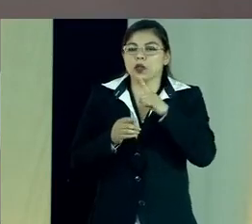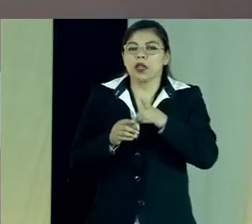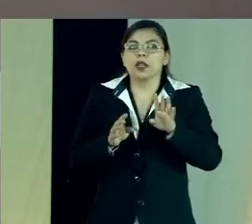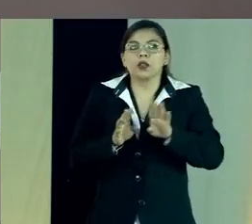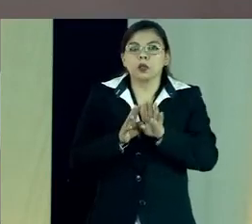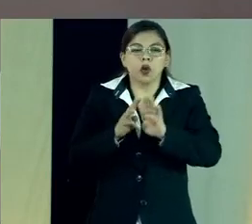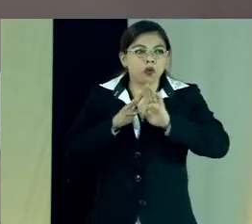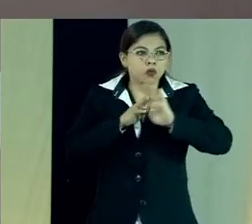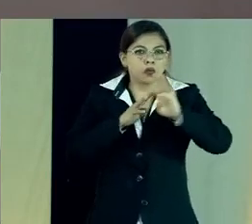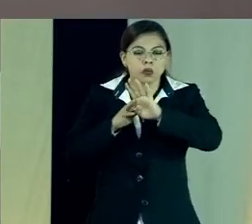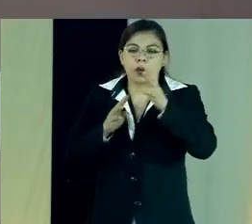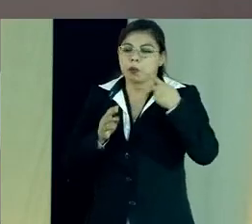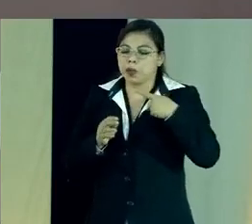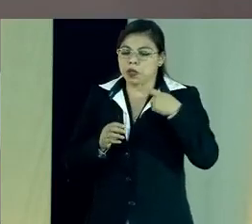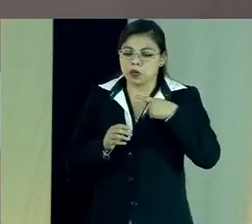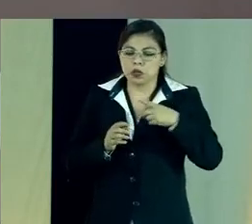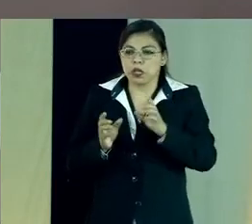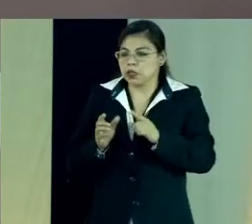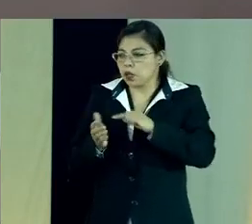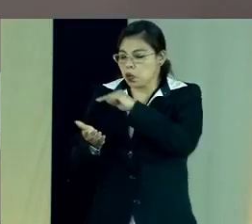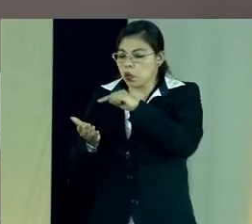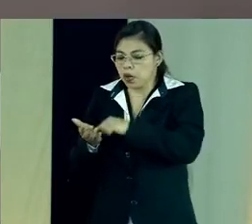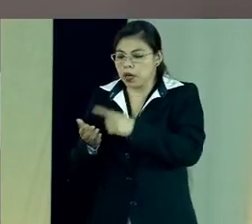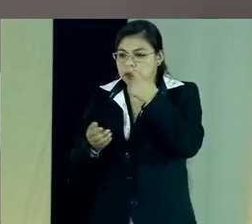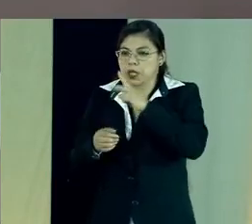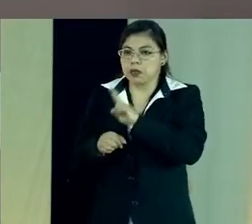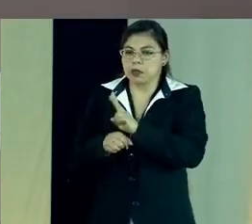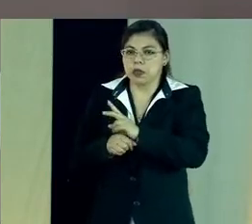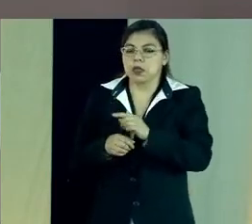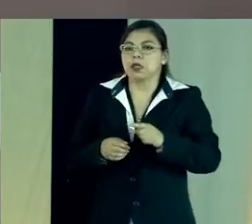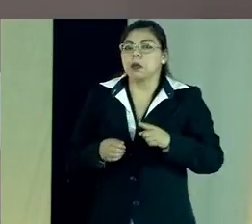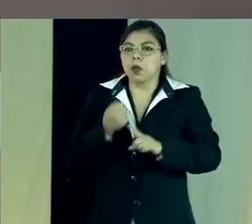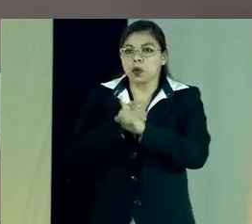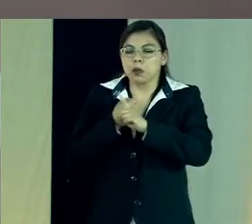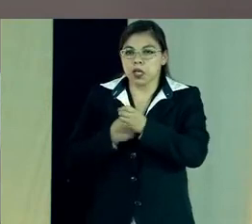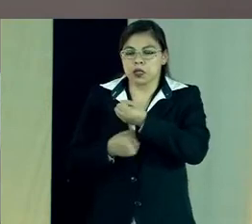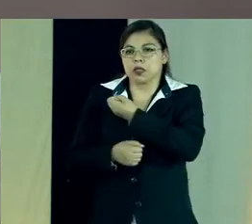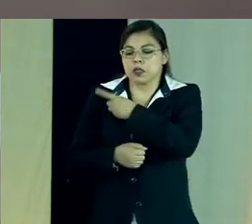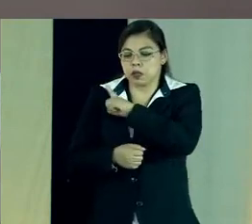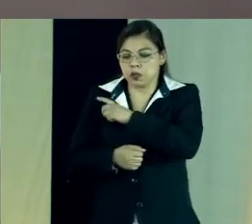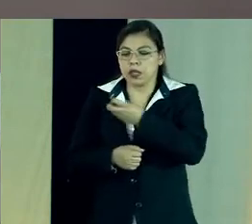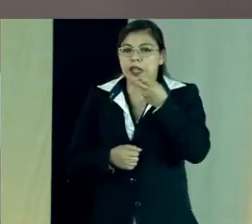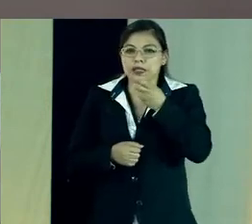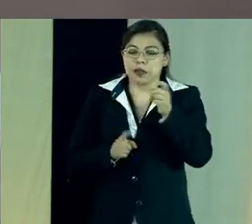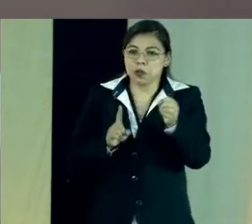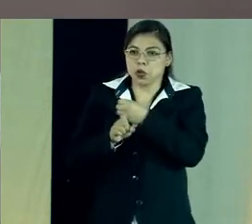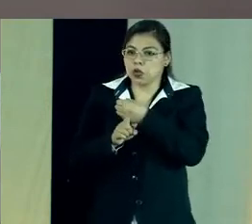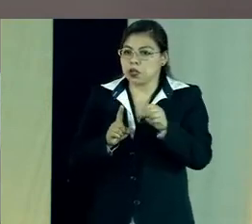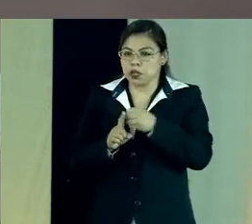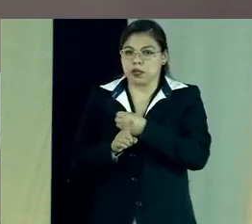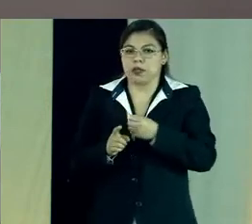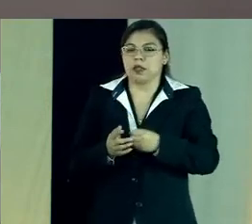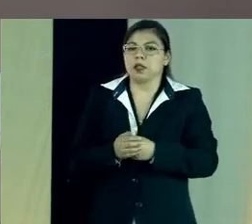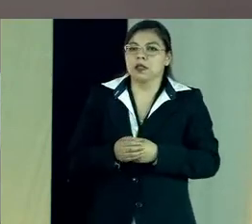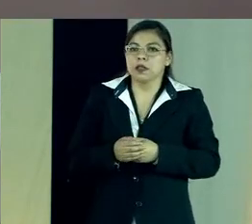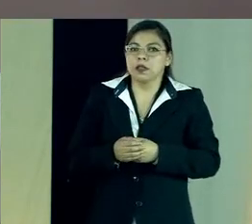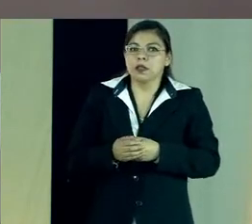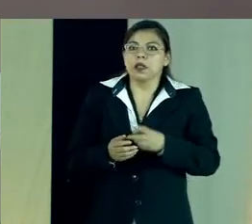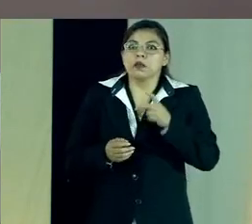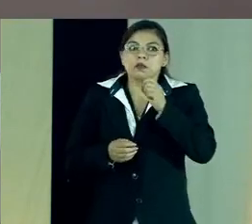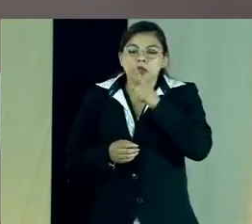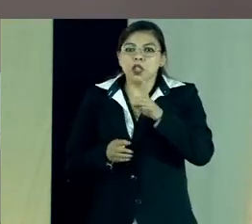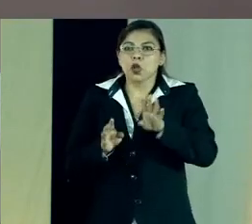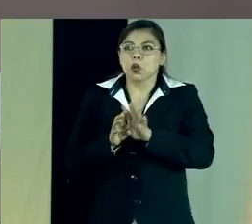bastones y graves problemas sanitarios esa violencia anunciaba una amenaza